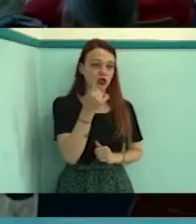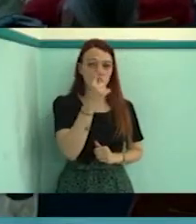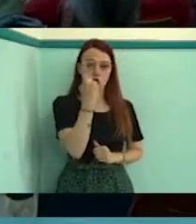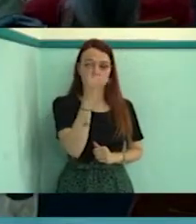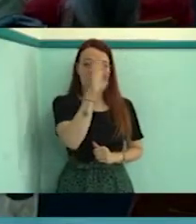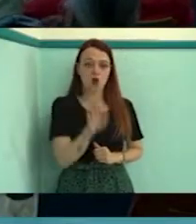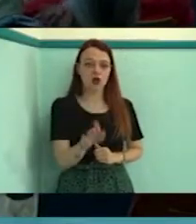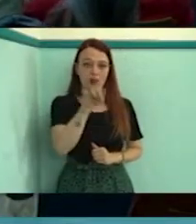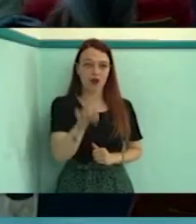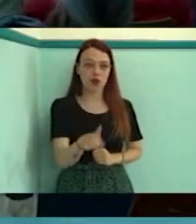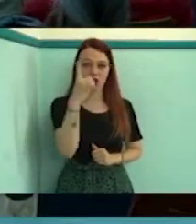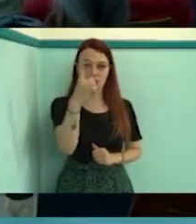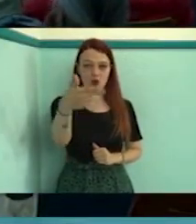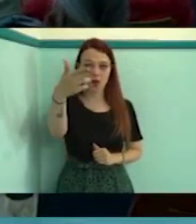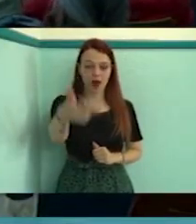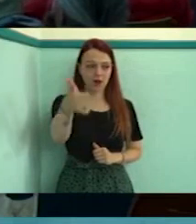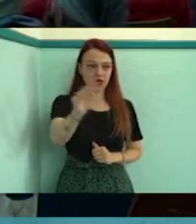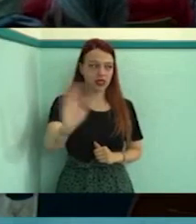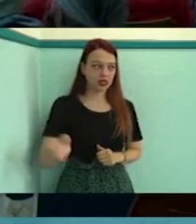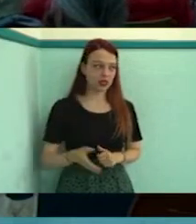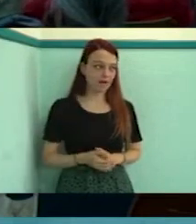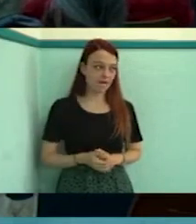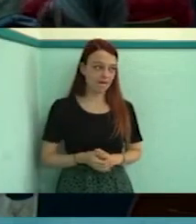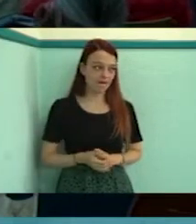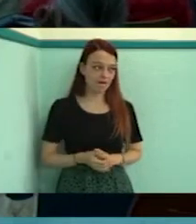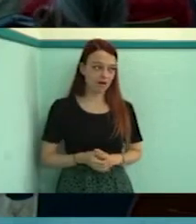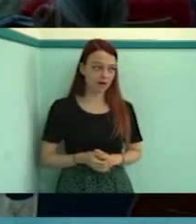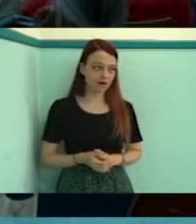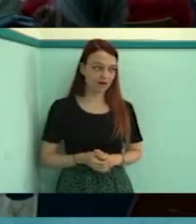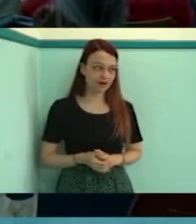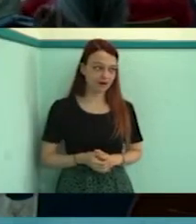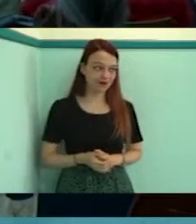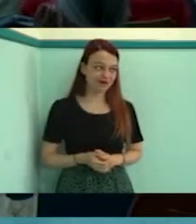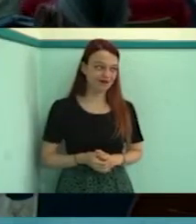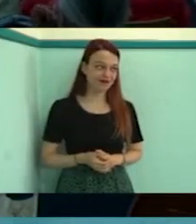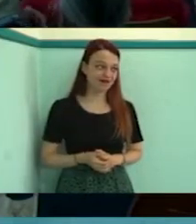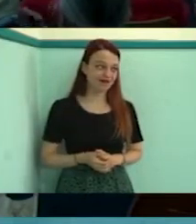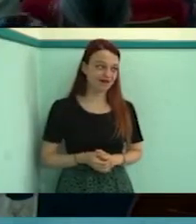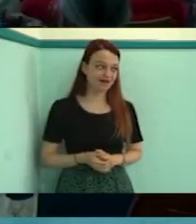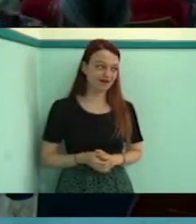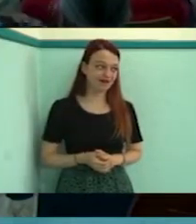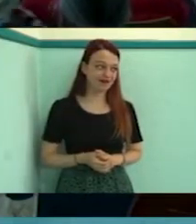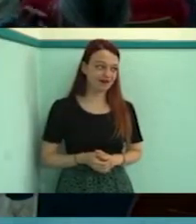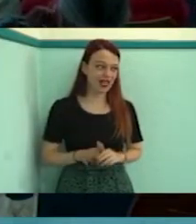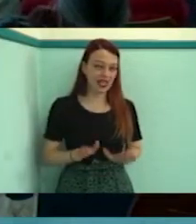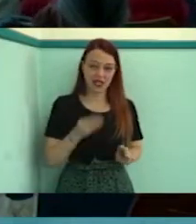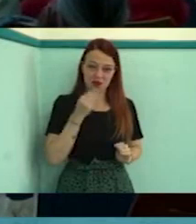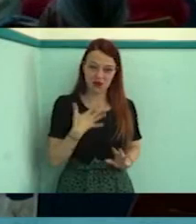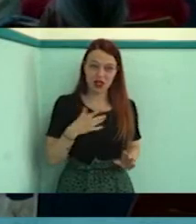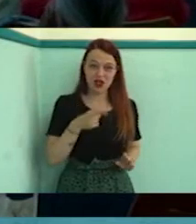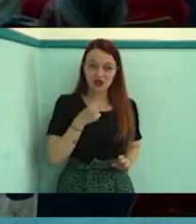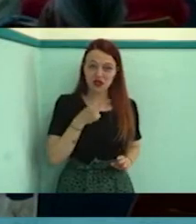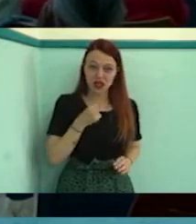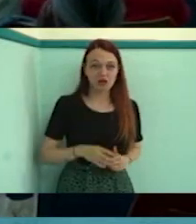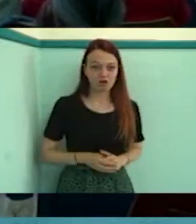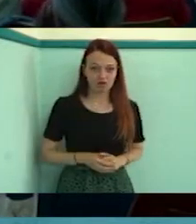una una bala una bala no estamos bien os ha